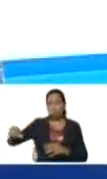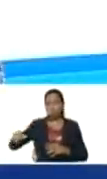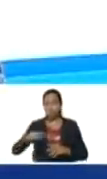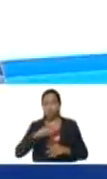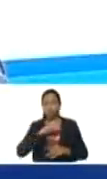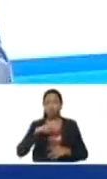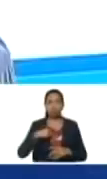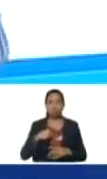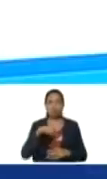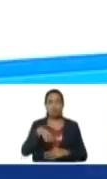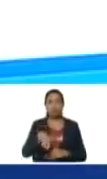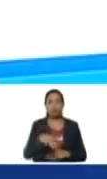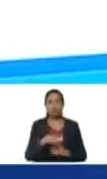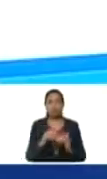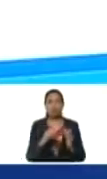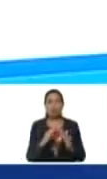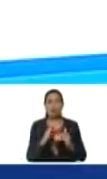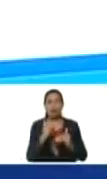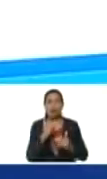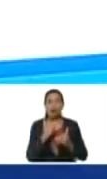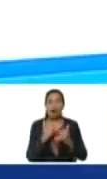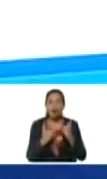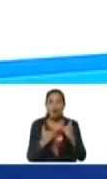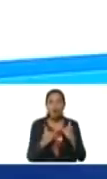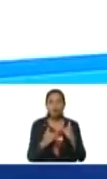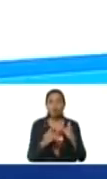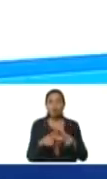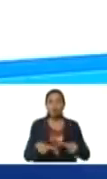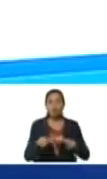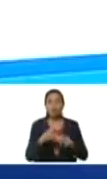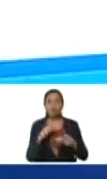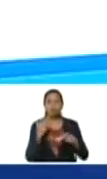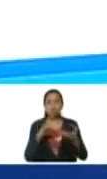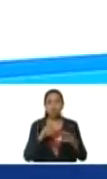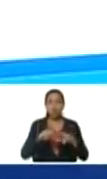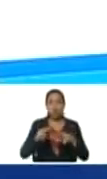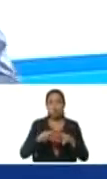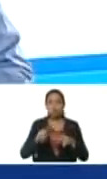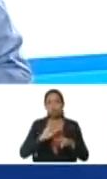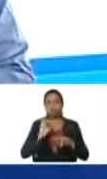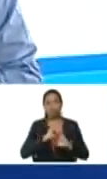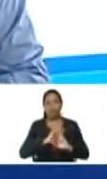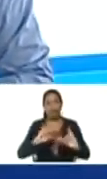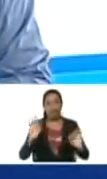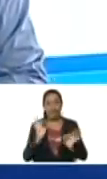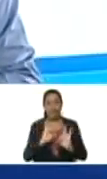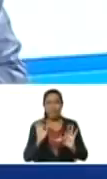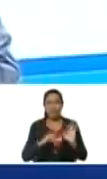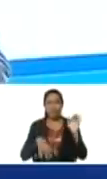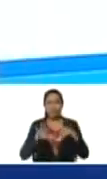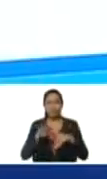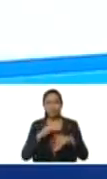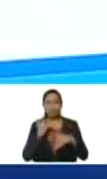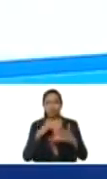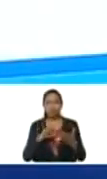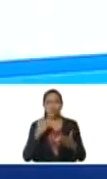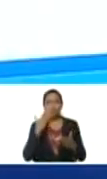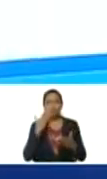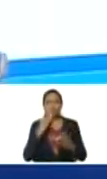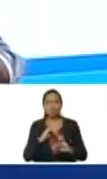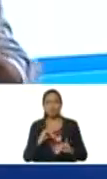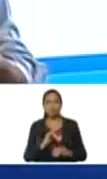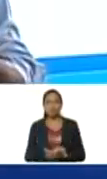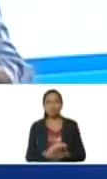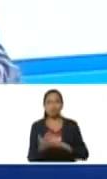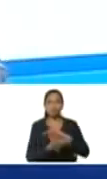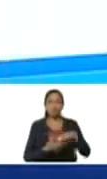el estado que está ahora en el último lugar en mortalidad infantil y pasamos al 14 en mortalidad materna. No es un